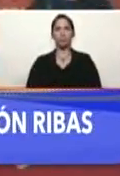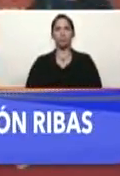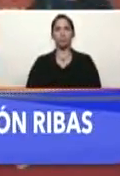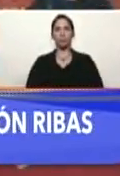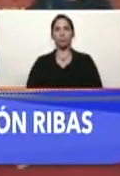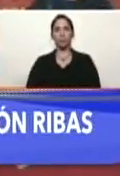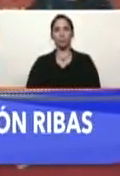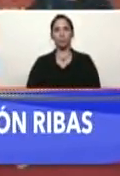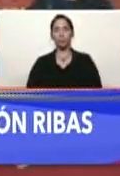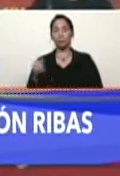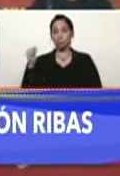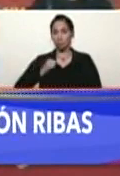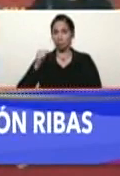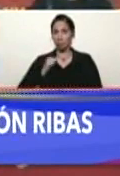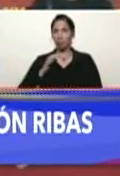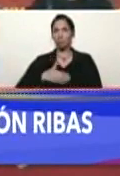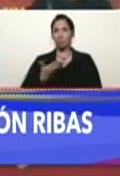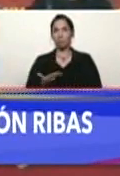Sí se puede